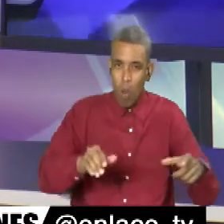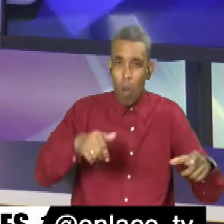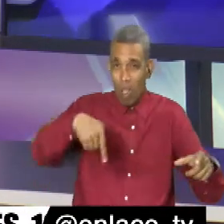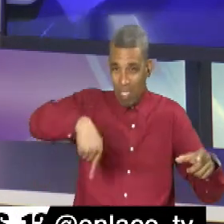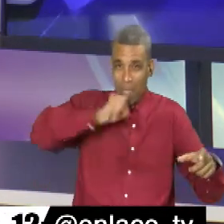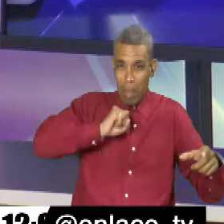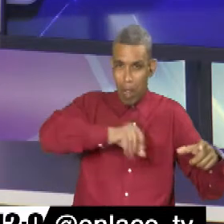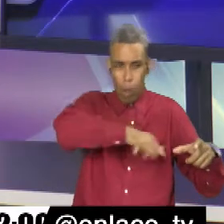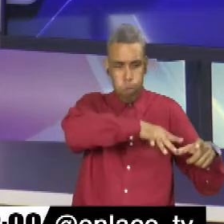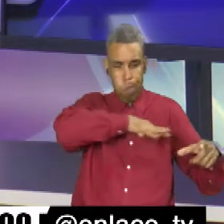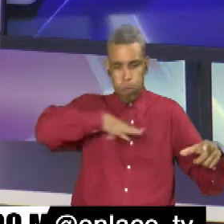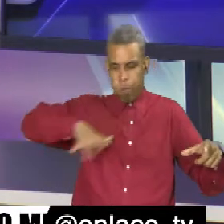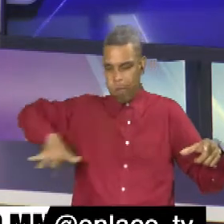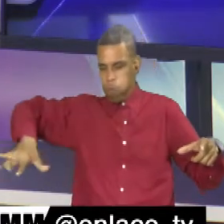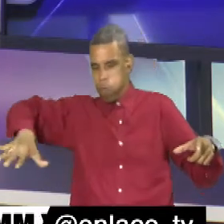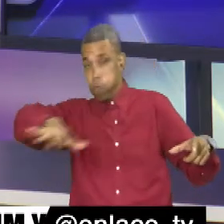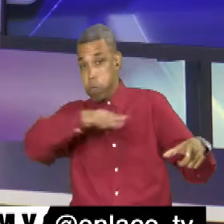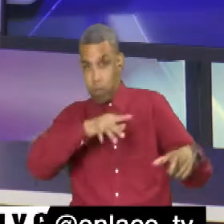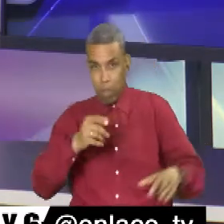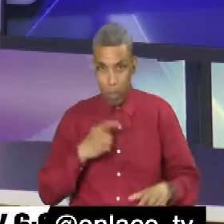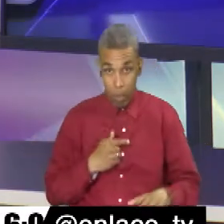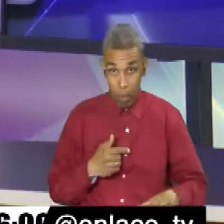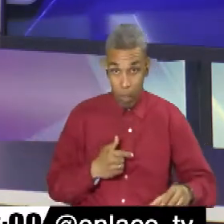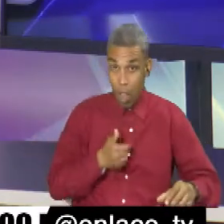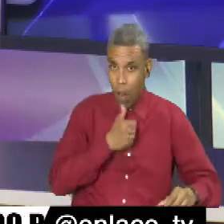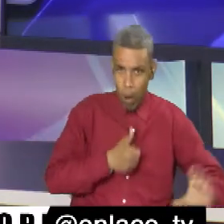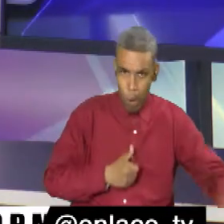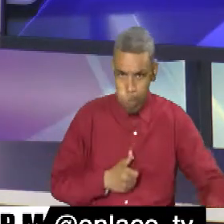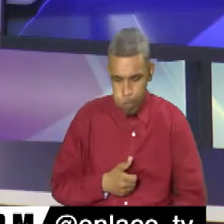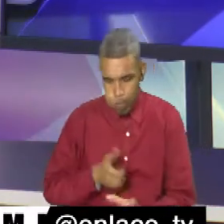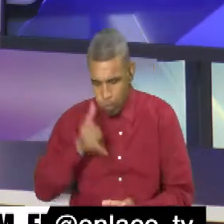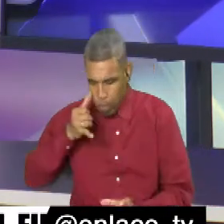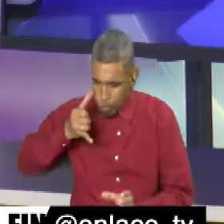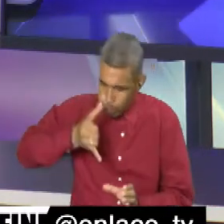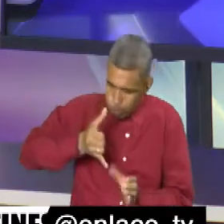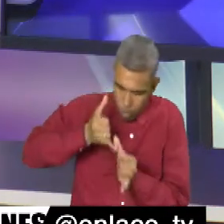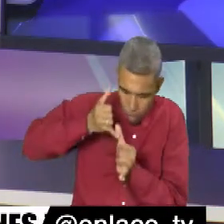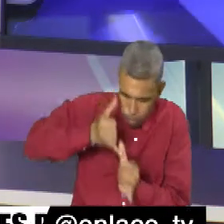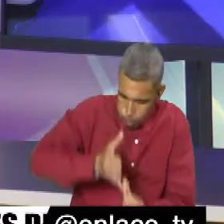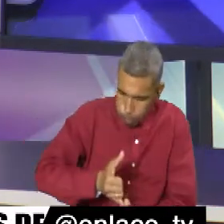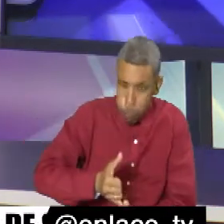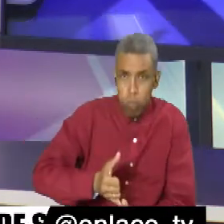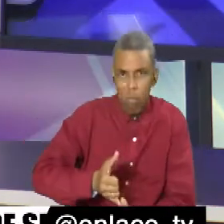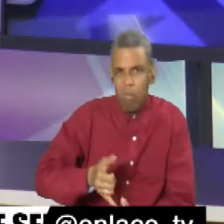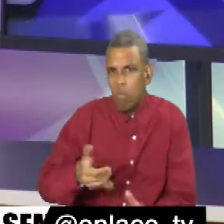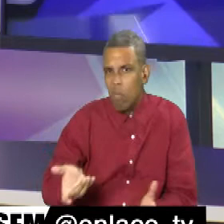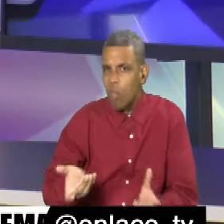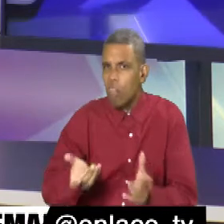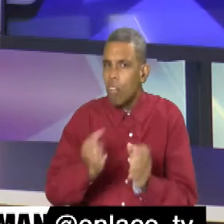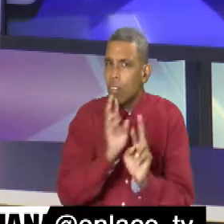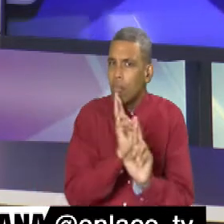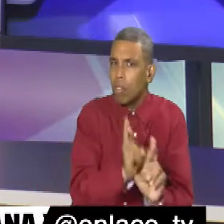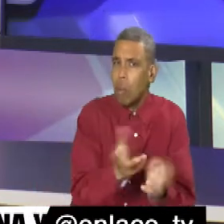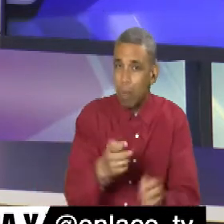potable en Barranca Bermeja. Según el ente municipal, el estudio indicó que el agua de la ciudad es apta para el consumo